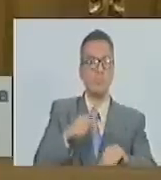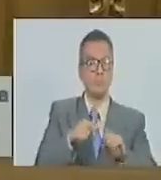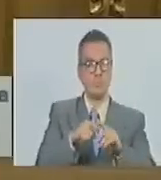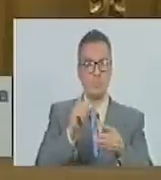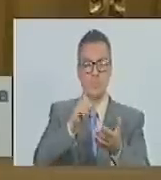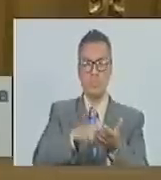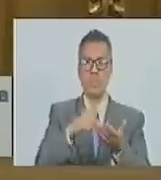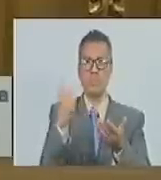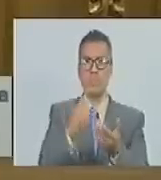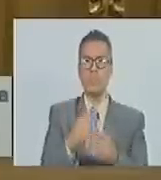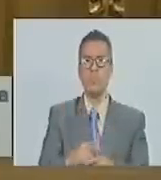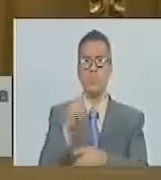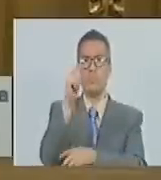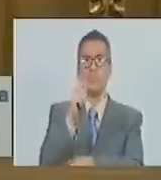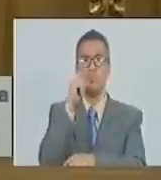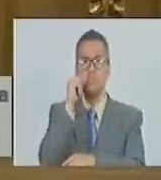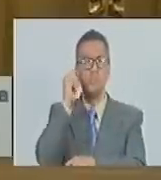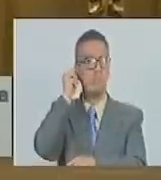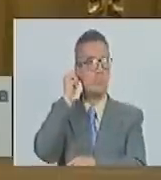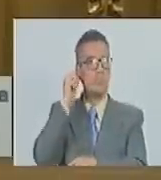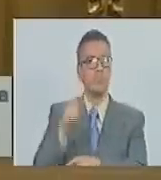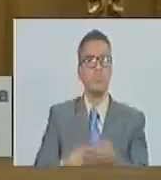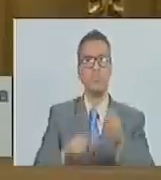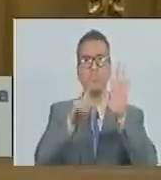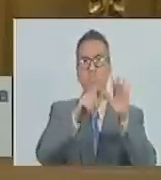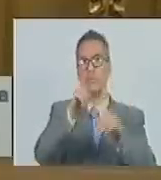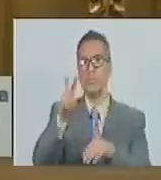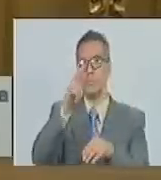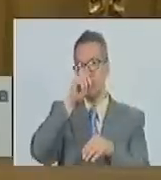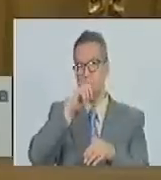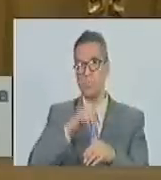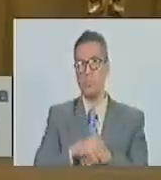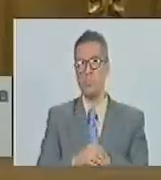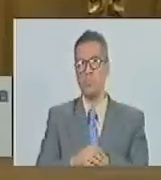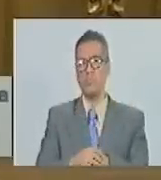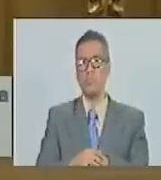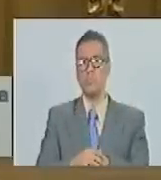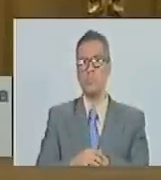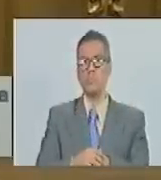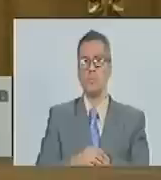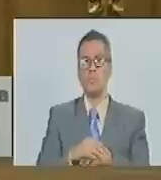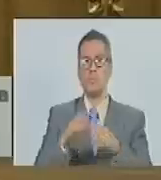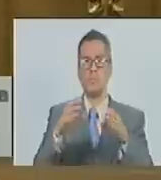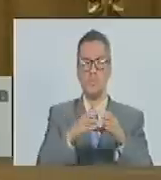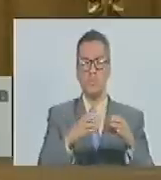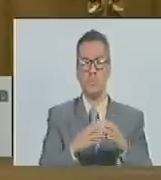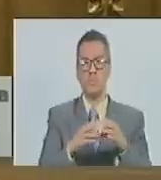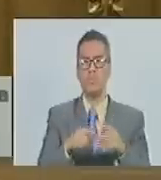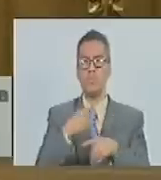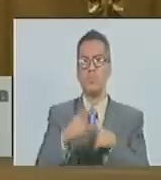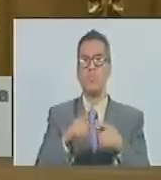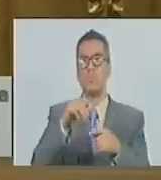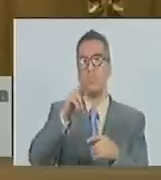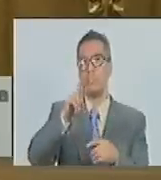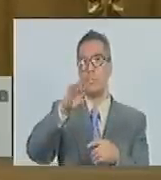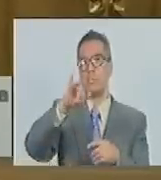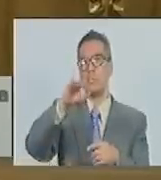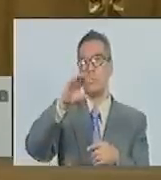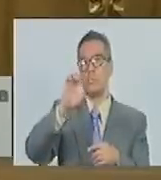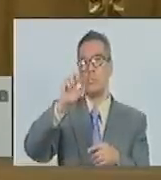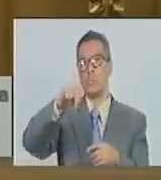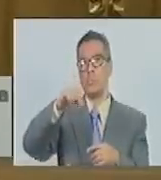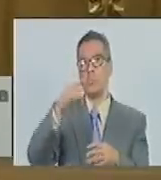presente, diputados y diputadas, 62 años de la Convención de Viena de